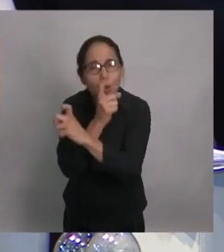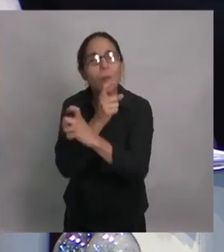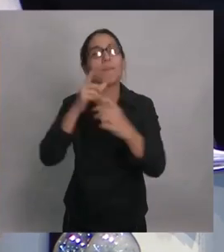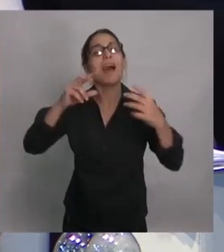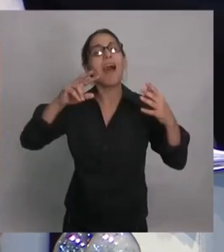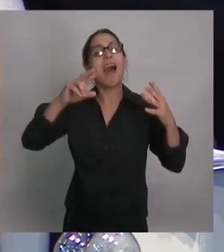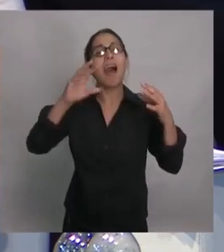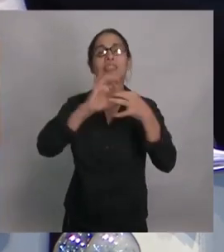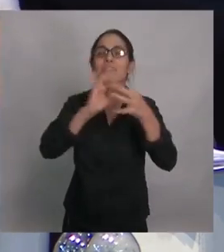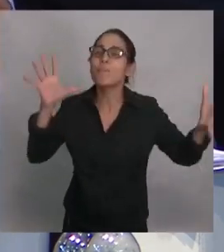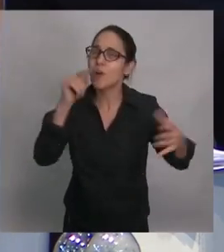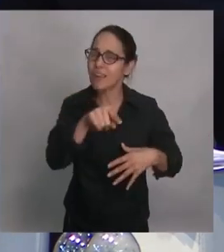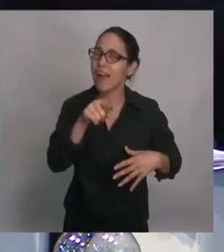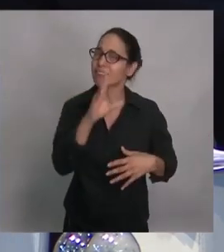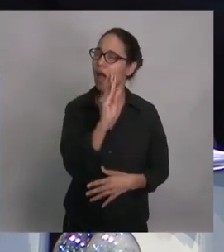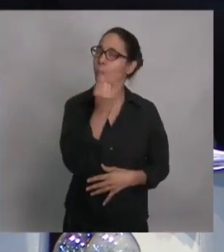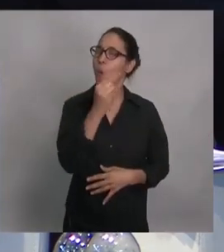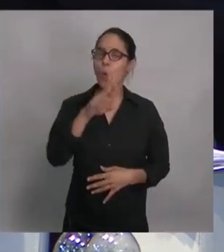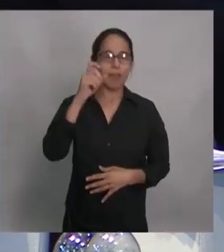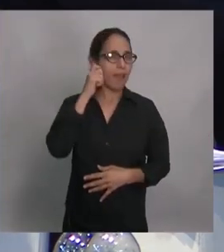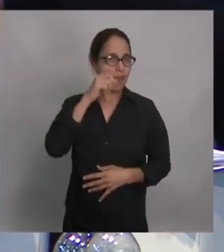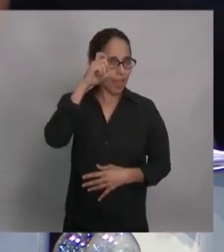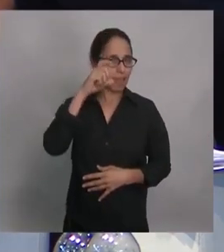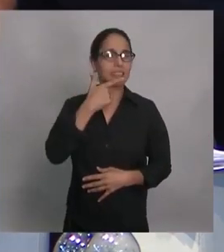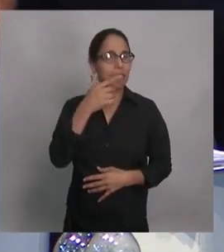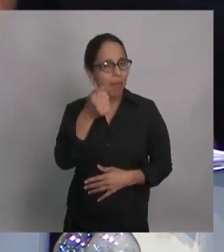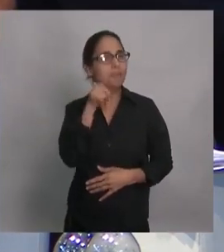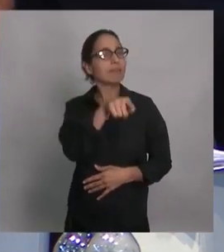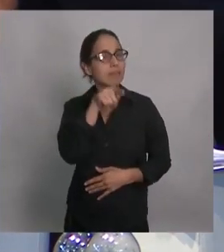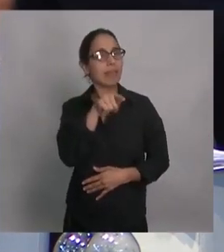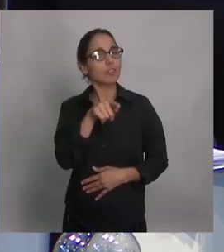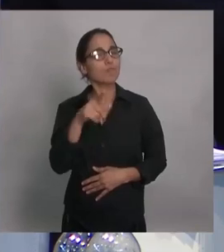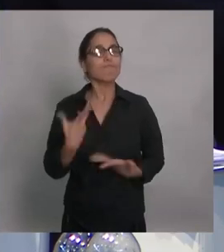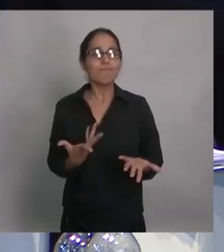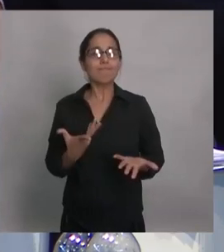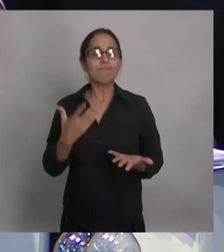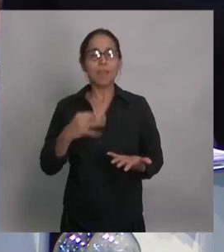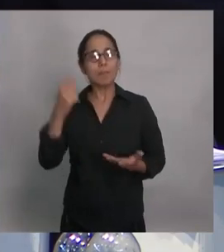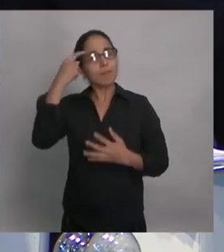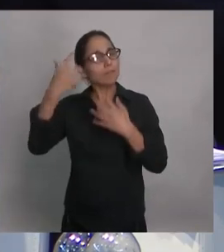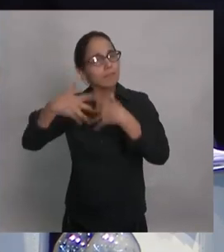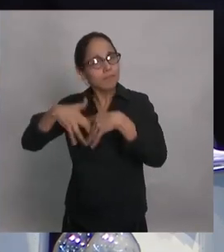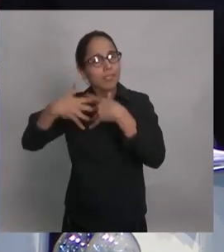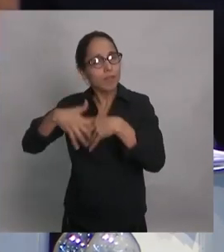burguesa, nos tiene que hacer reflexionar sobre el rol